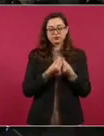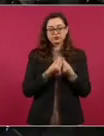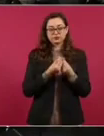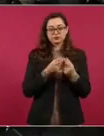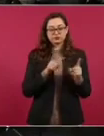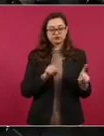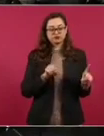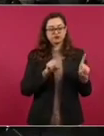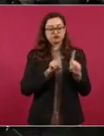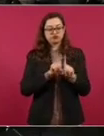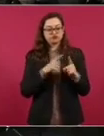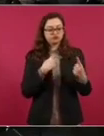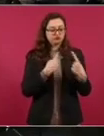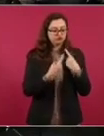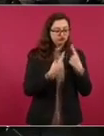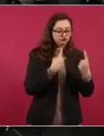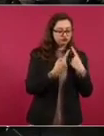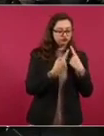bilateral